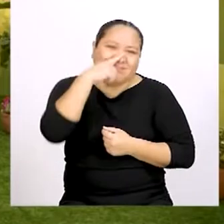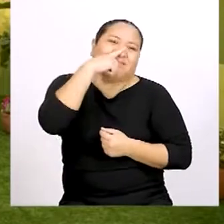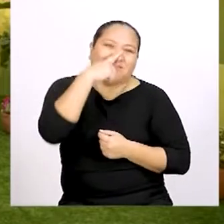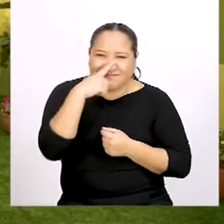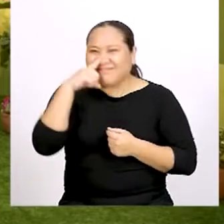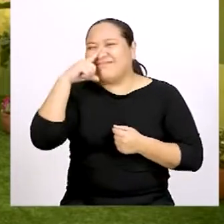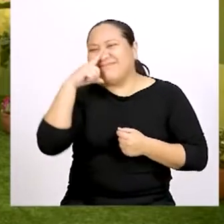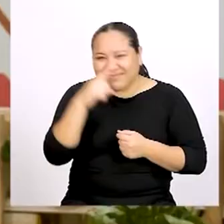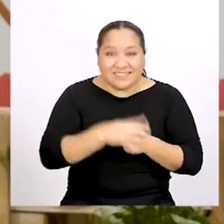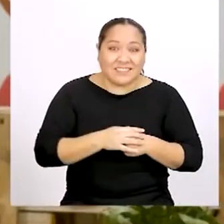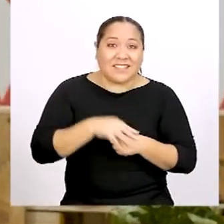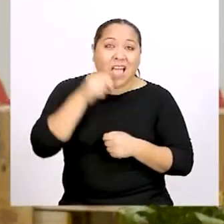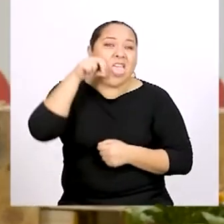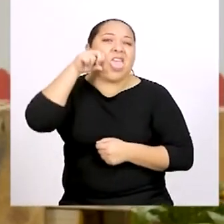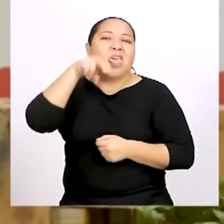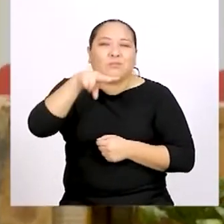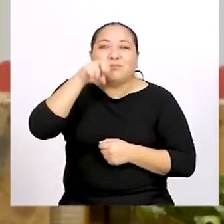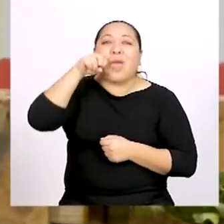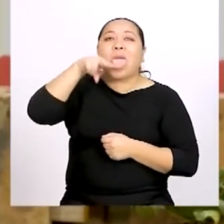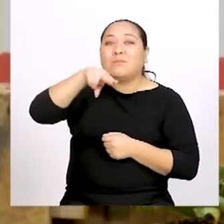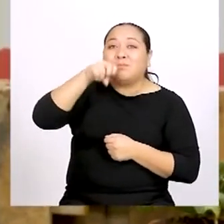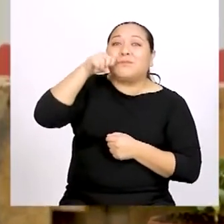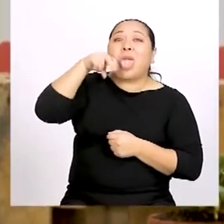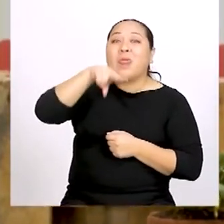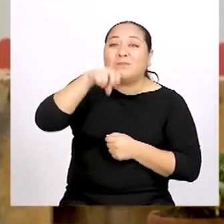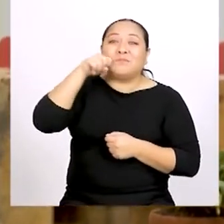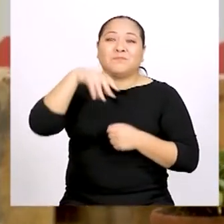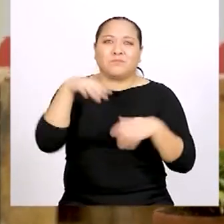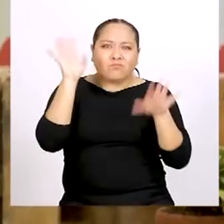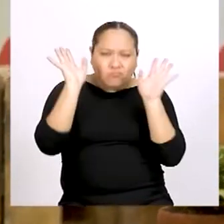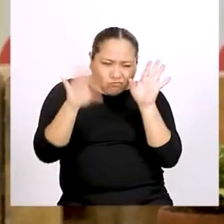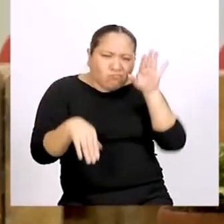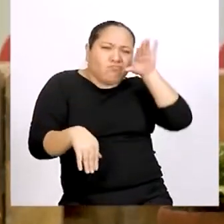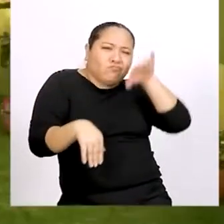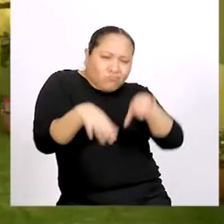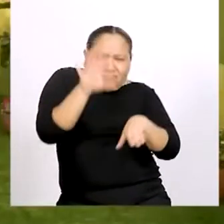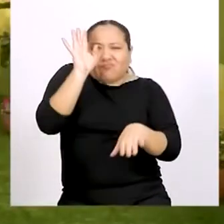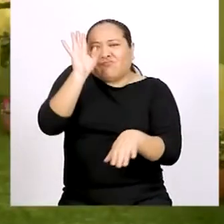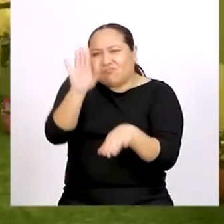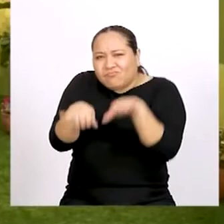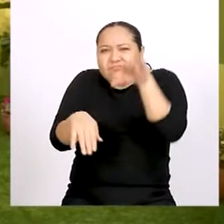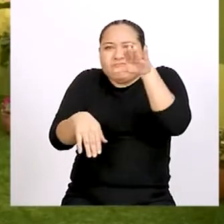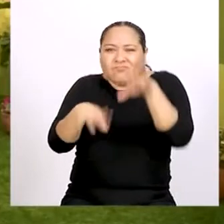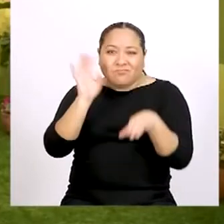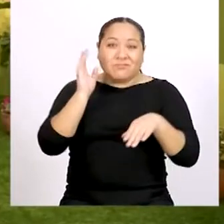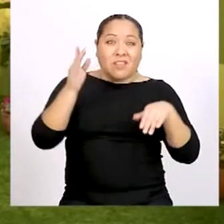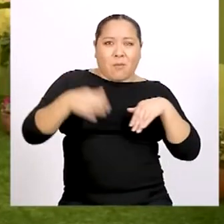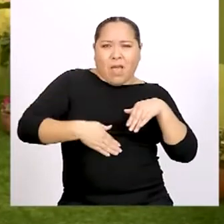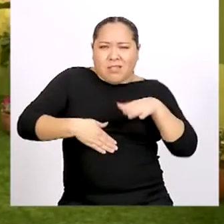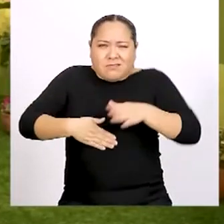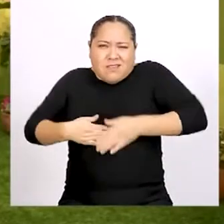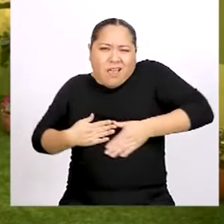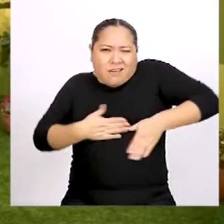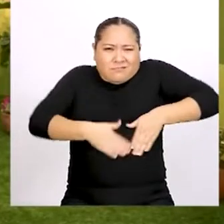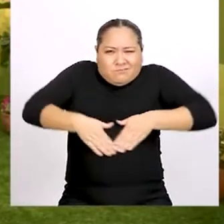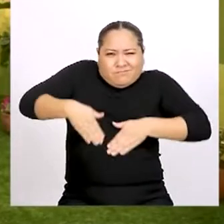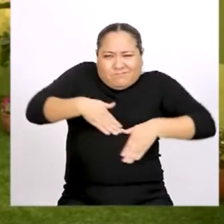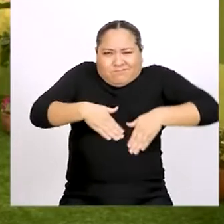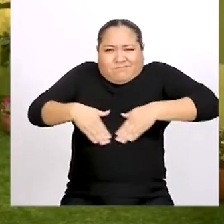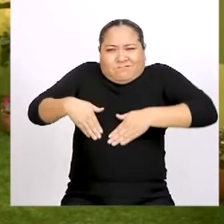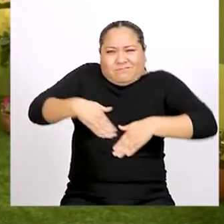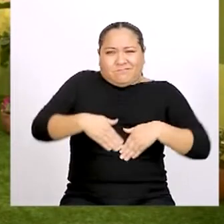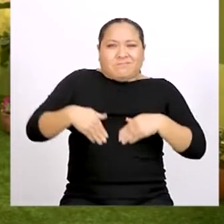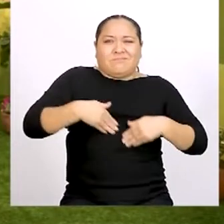Mueve la nariz, saca la lengua, pone las manos así, se toca